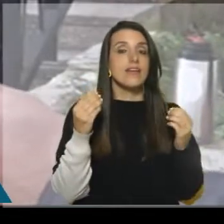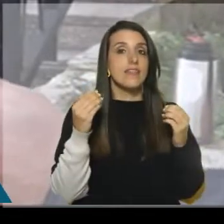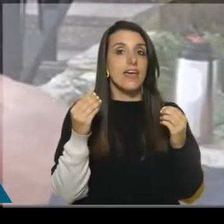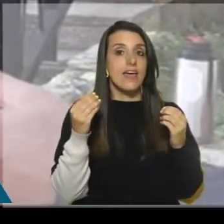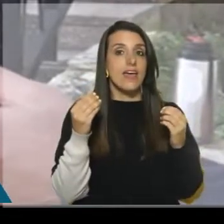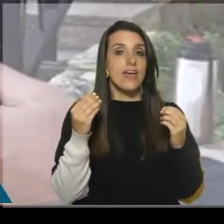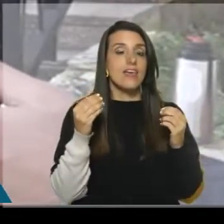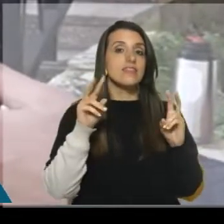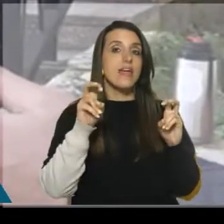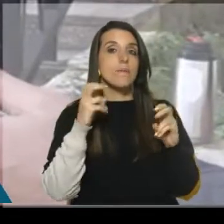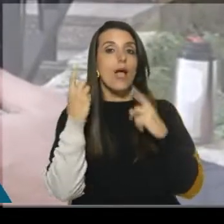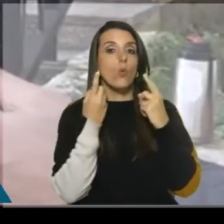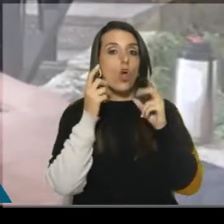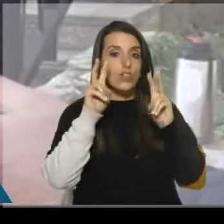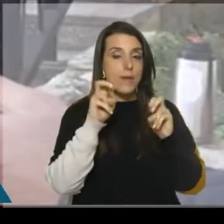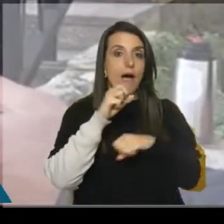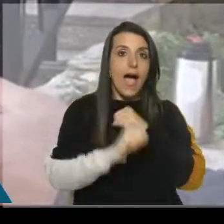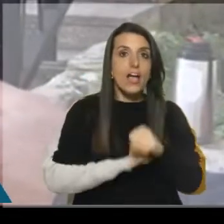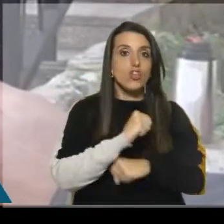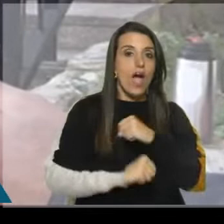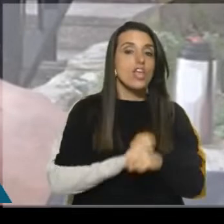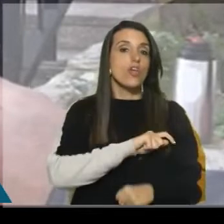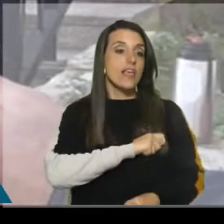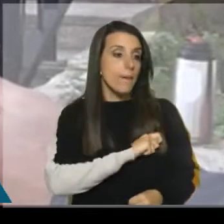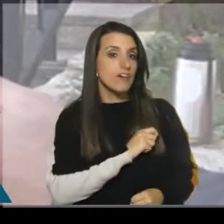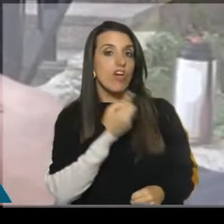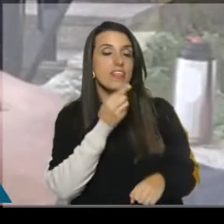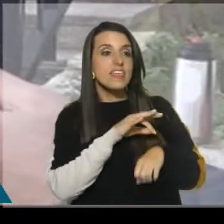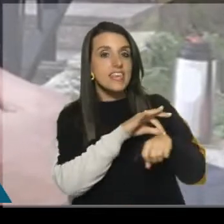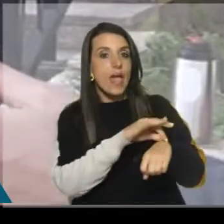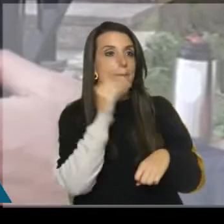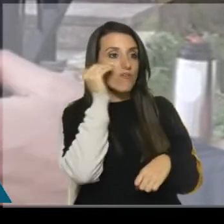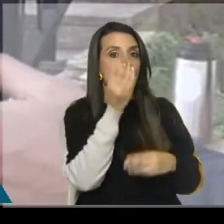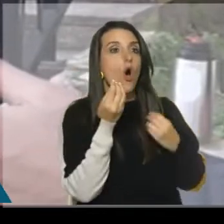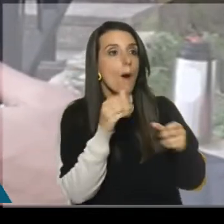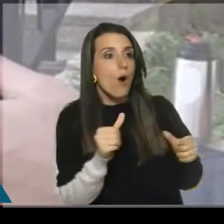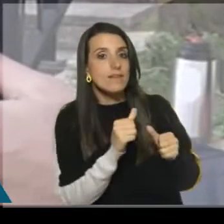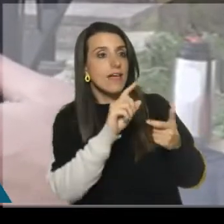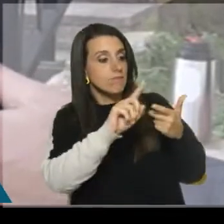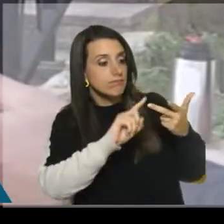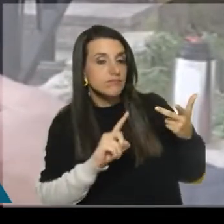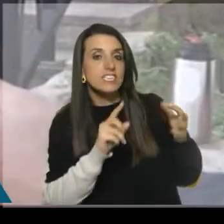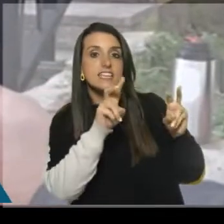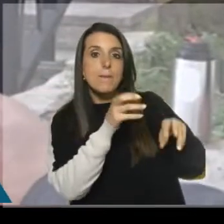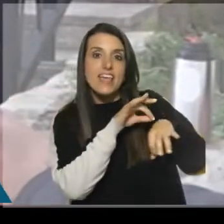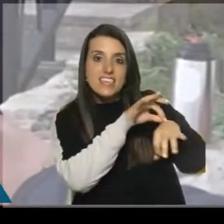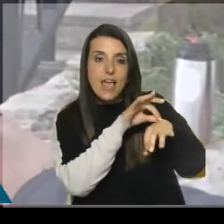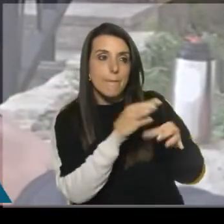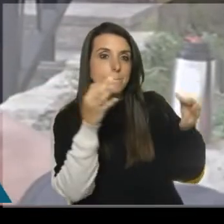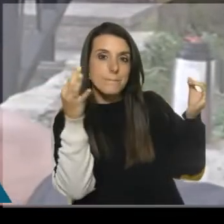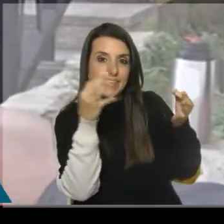relación a algunos temas todos los años las inspecciones las orientaciones hacia los docentes para enfocar sobre determinados temas que son los que particularmente se entiendan